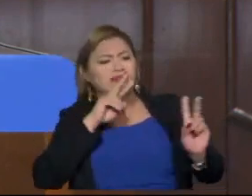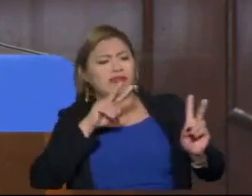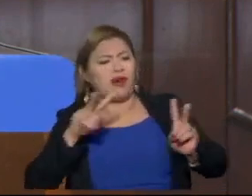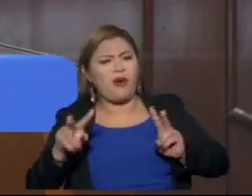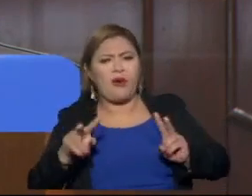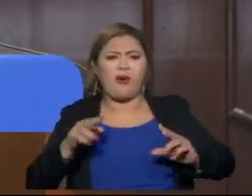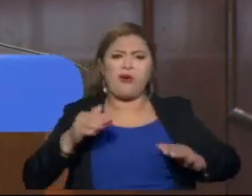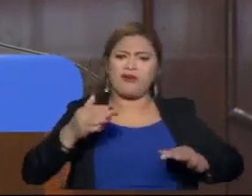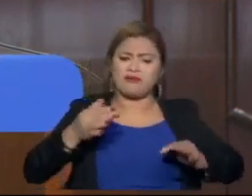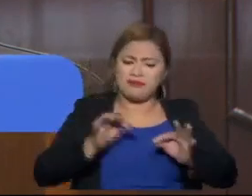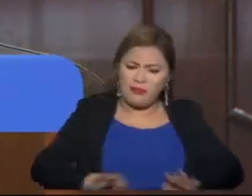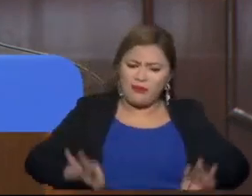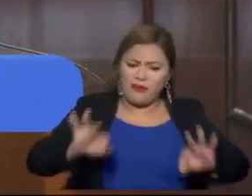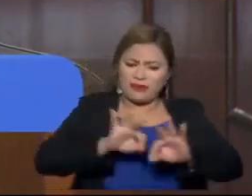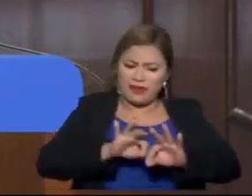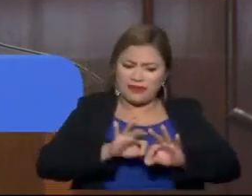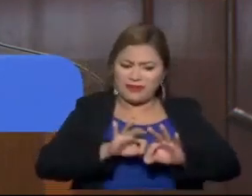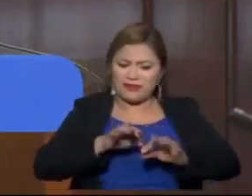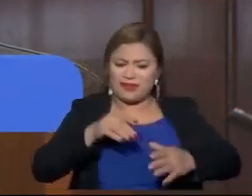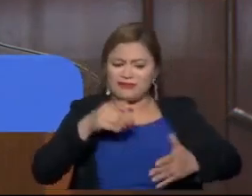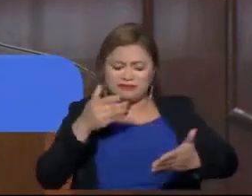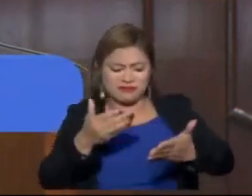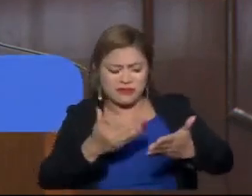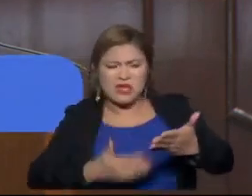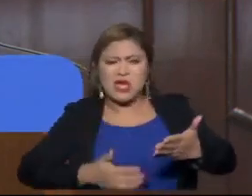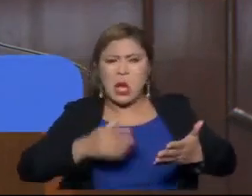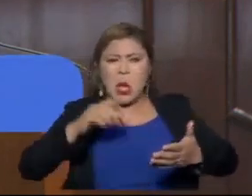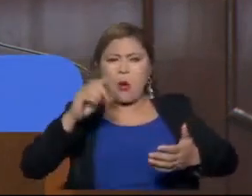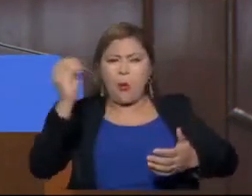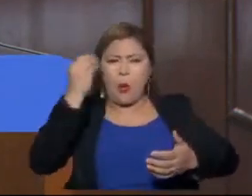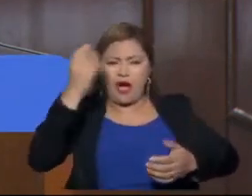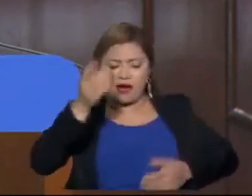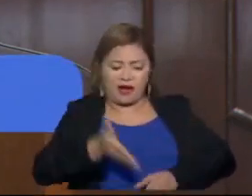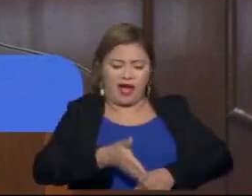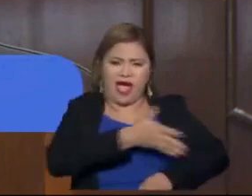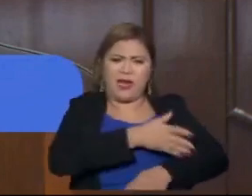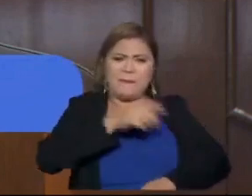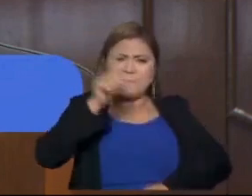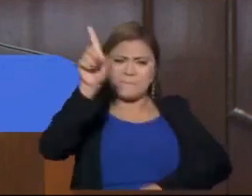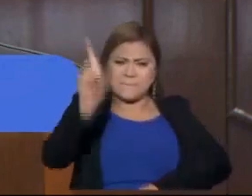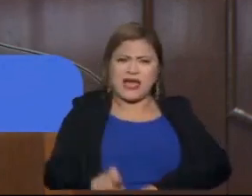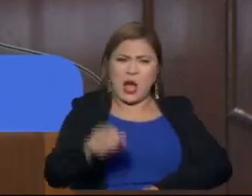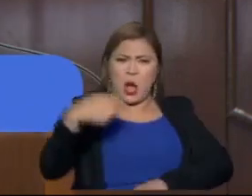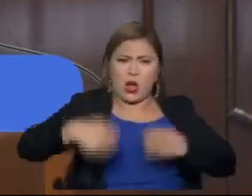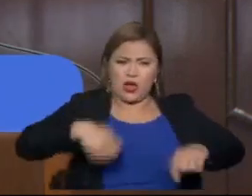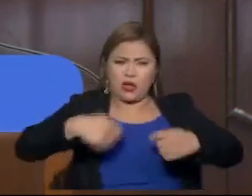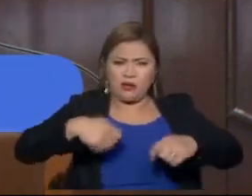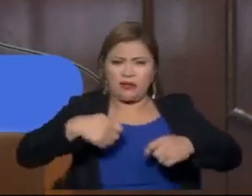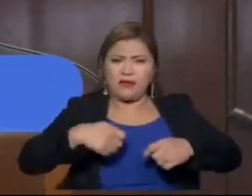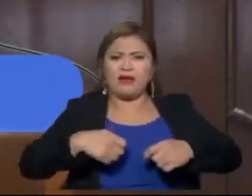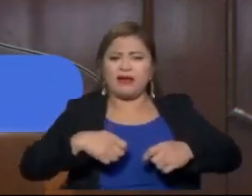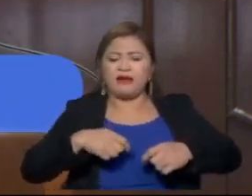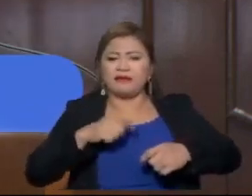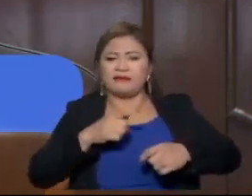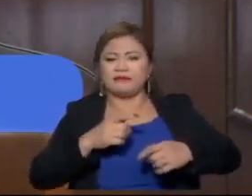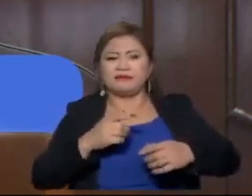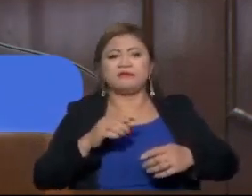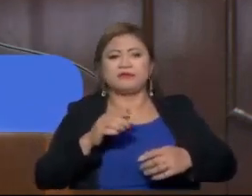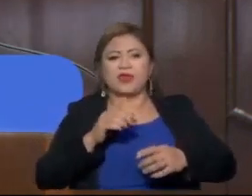con éxito en noviembre de este año, con la participación de 81 países bajo el